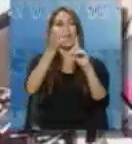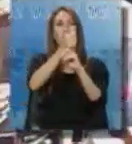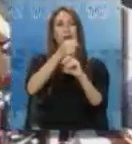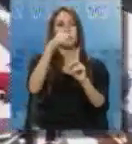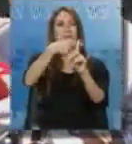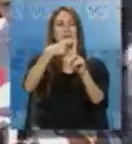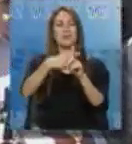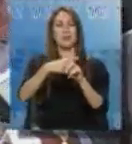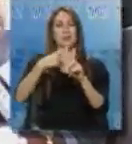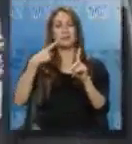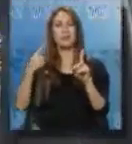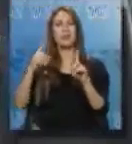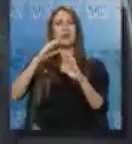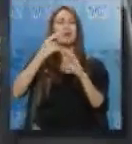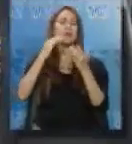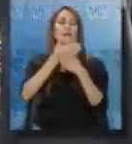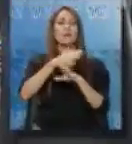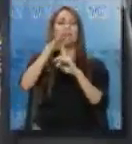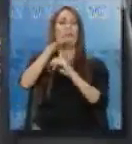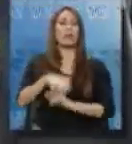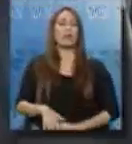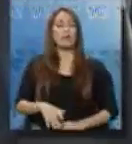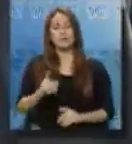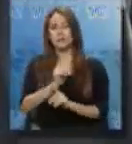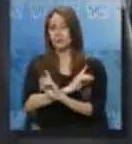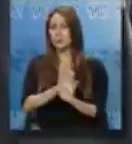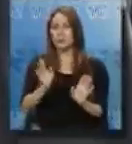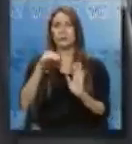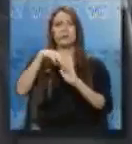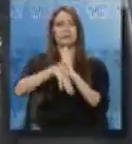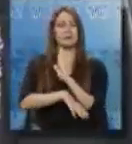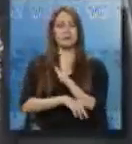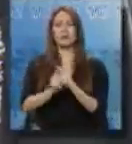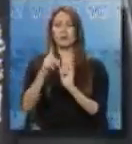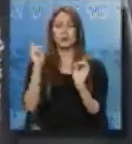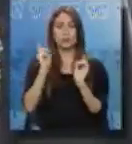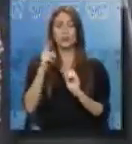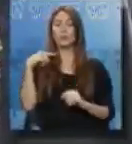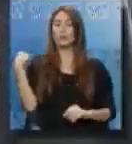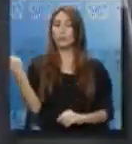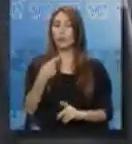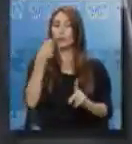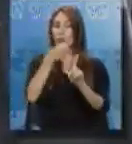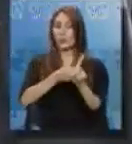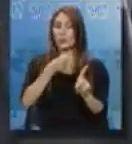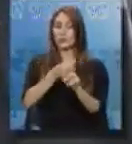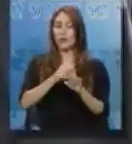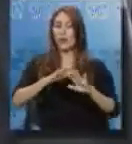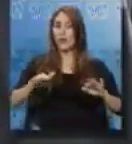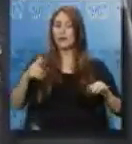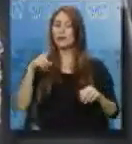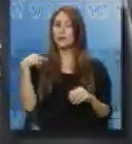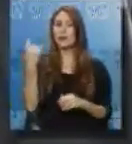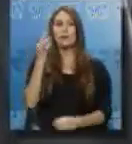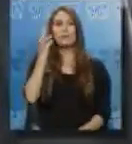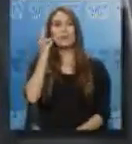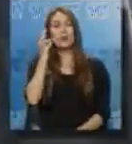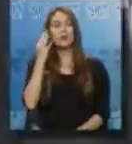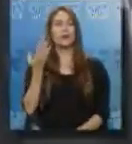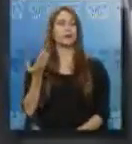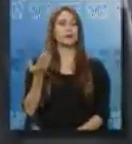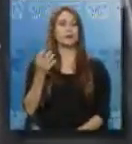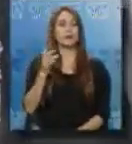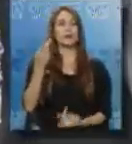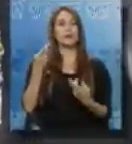y beneficiarse de otros. No solamente son los compañeros estudiantes los que están en la lucha, sino estamos desde las mujeres, estamos desde